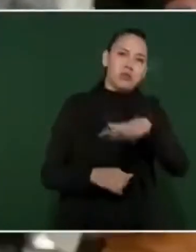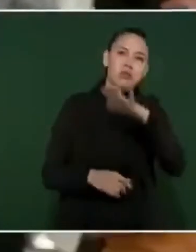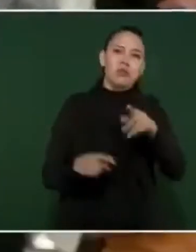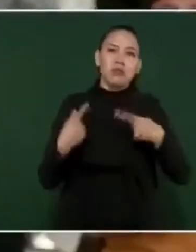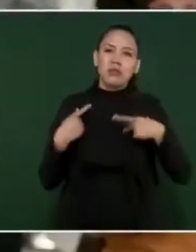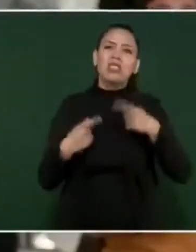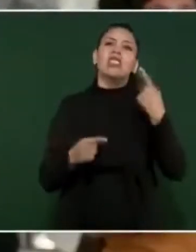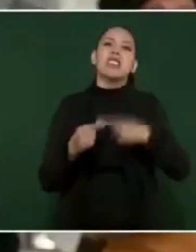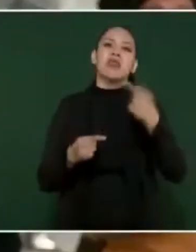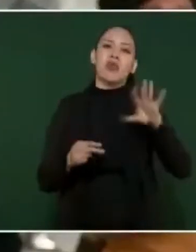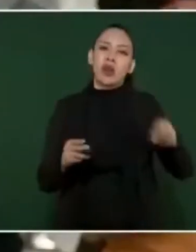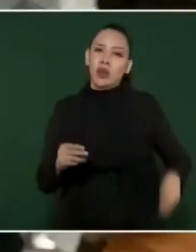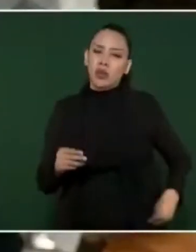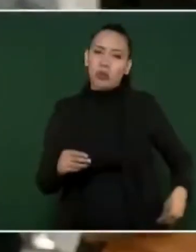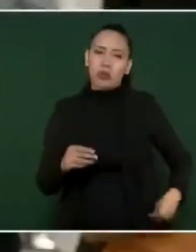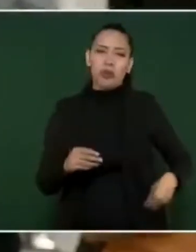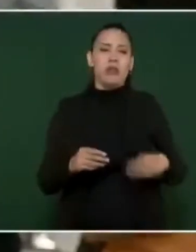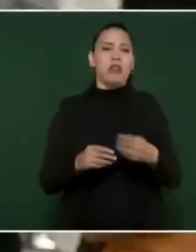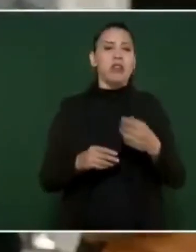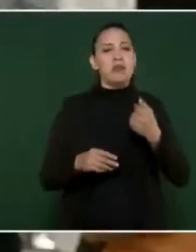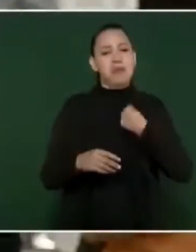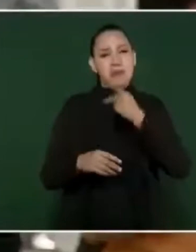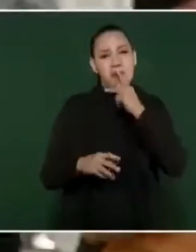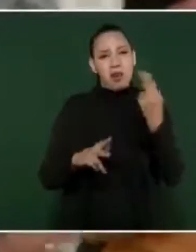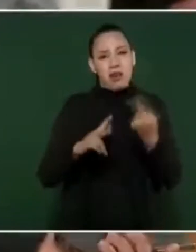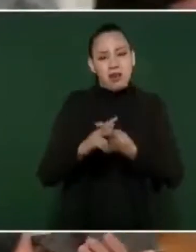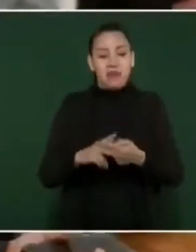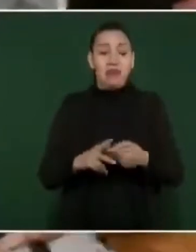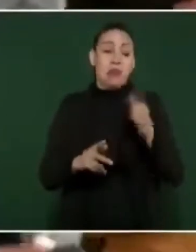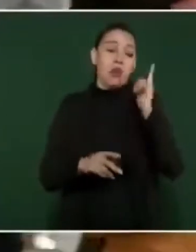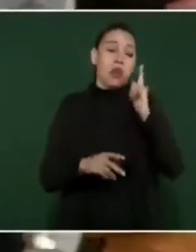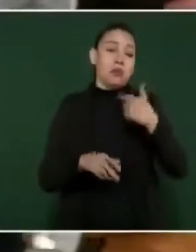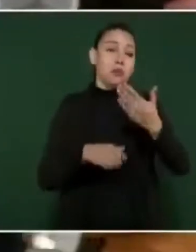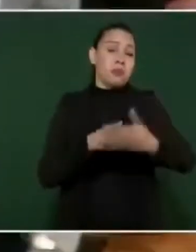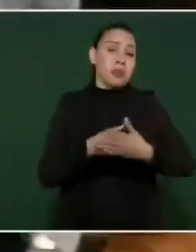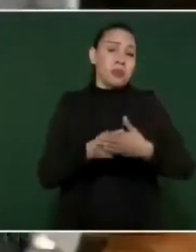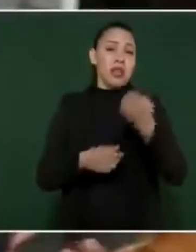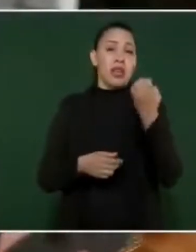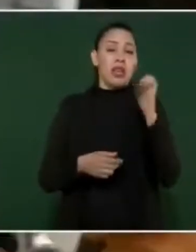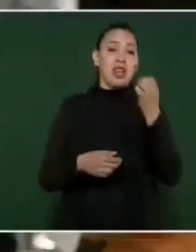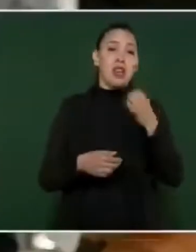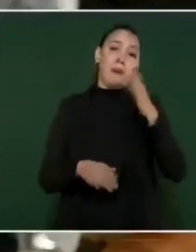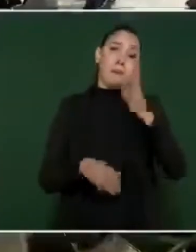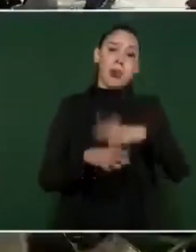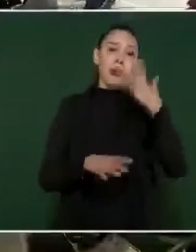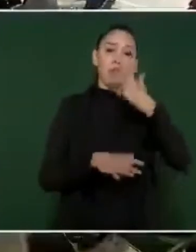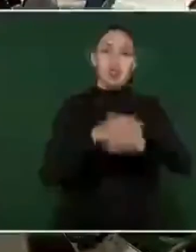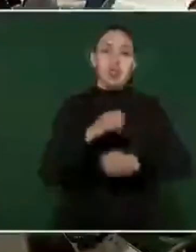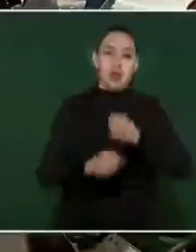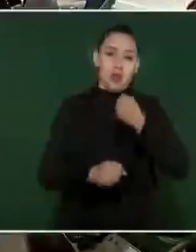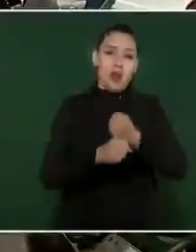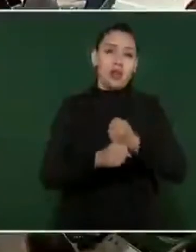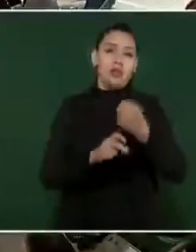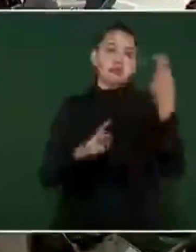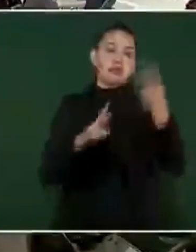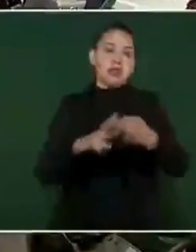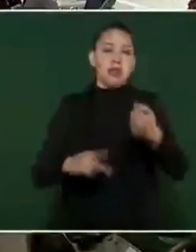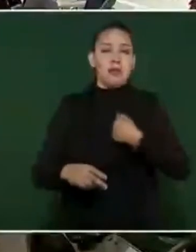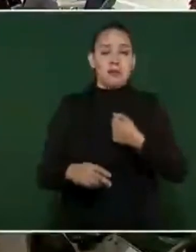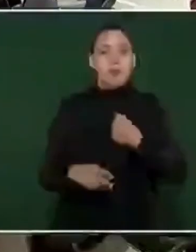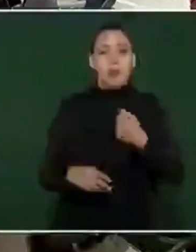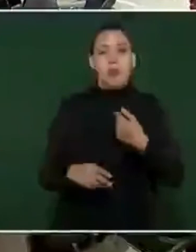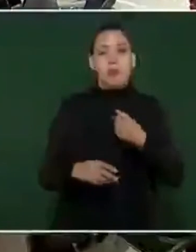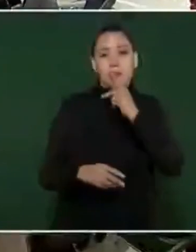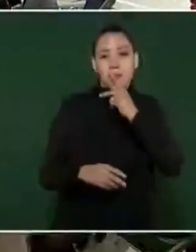quitaron a Nuevo Laredo un periodista, como hace poco aquí también en Ciudad Victoria. Entonces, solicitarle, presidente, de alguna forma, de